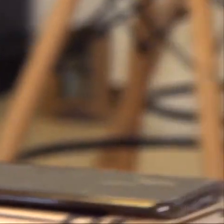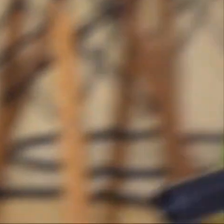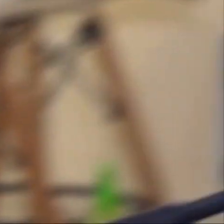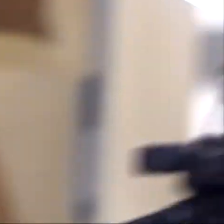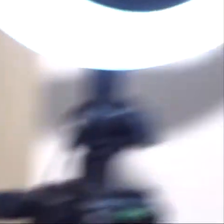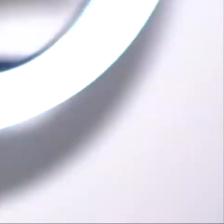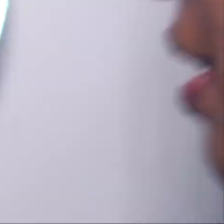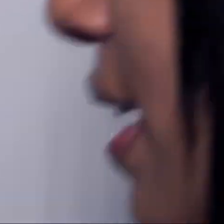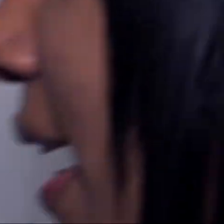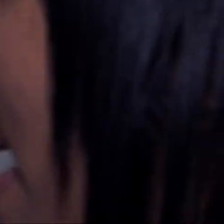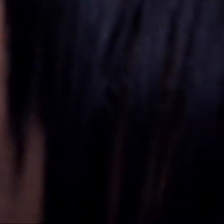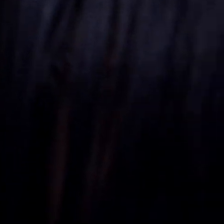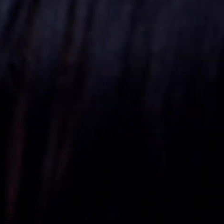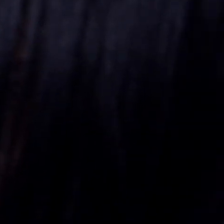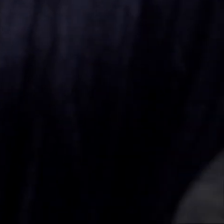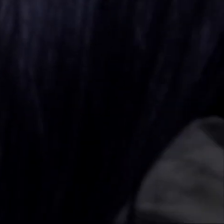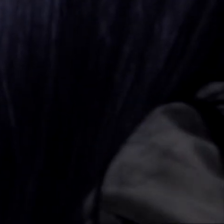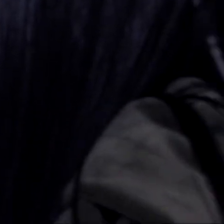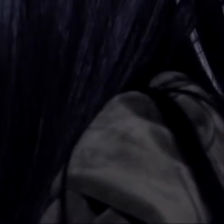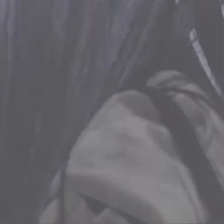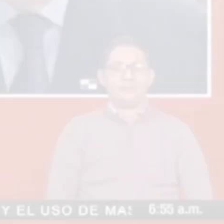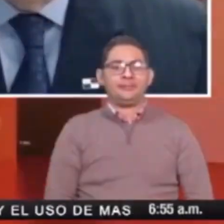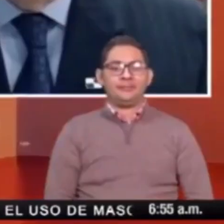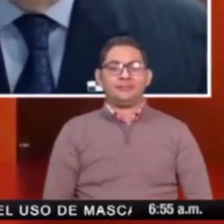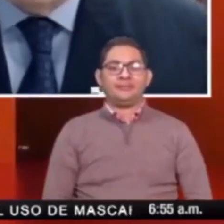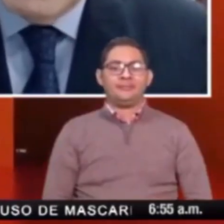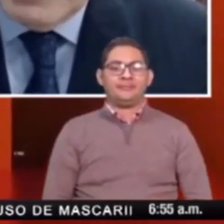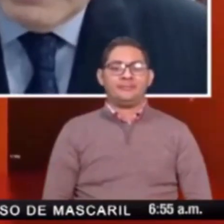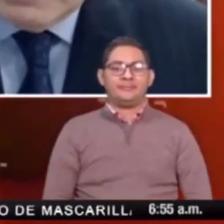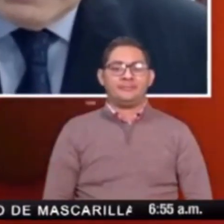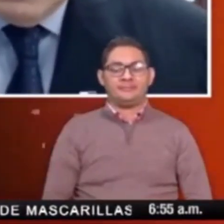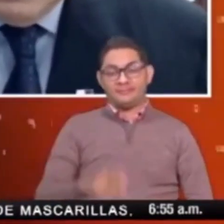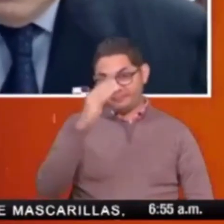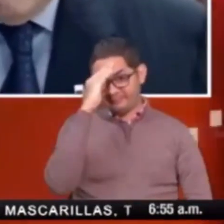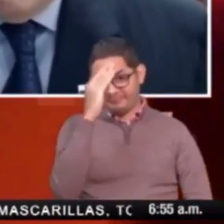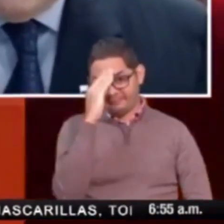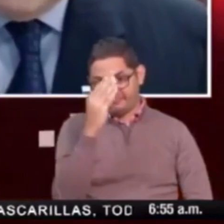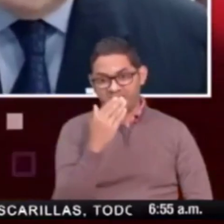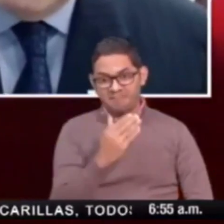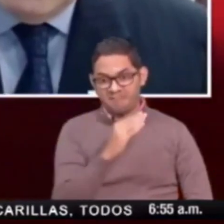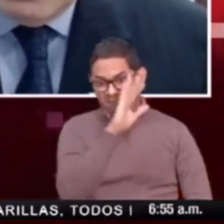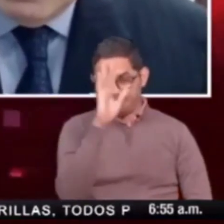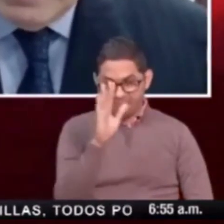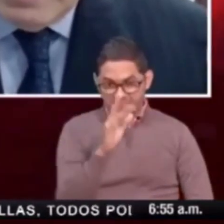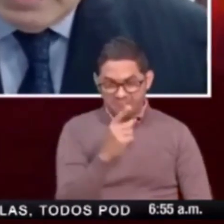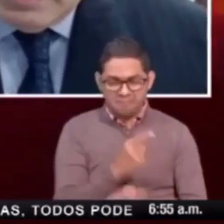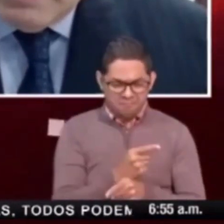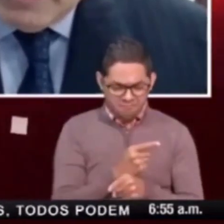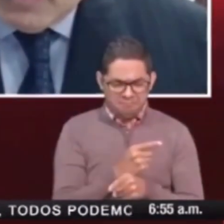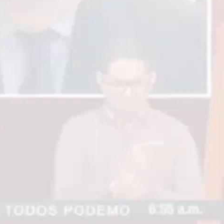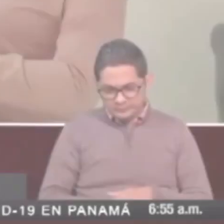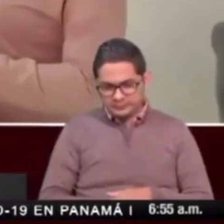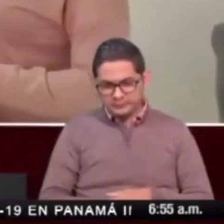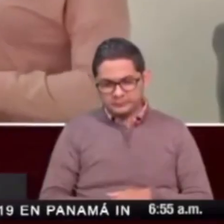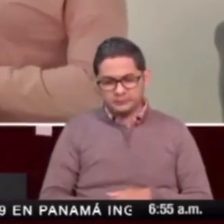de capacitaciones del 2020, que inicia el próximo 1 de octubre. Así lo informó el director general de la